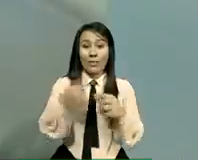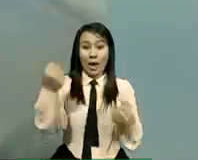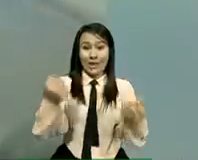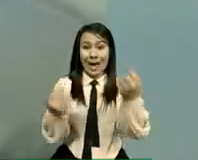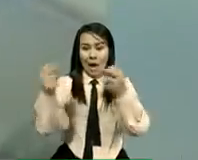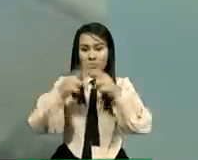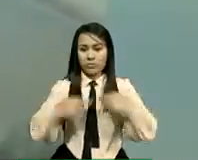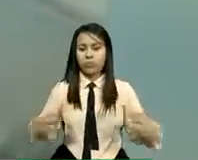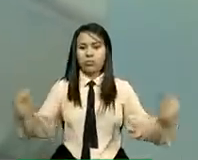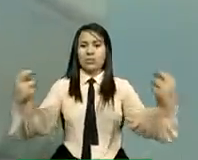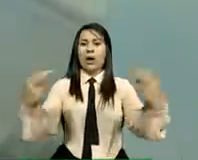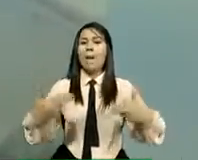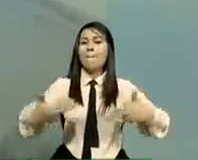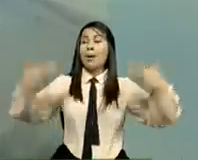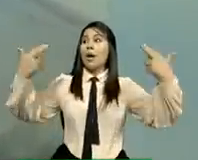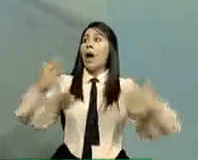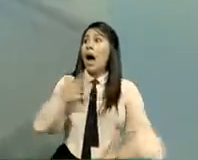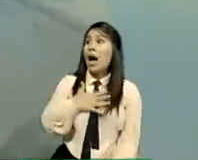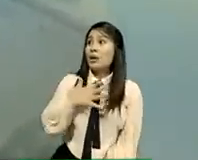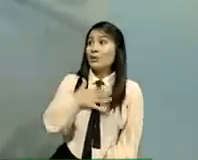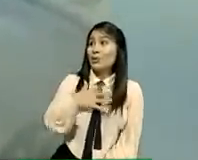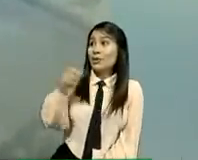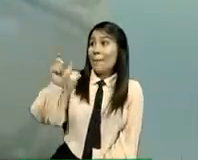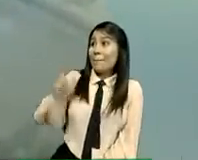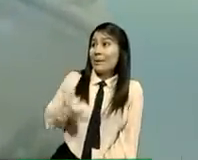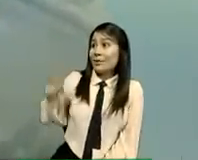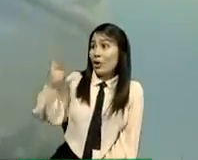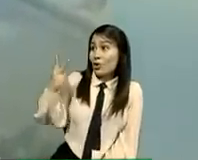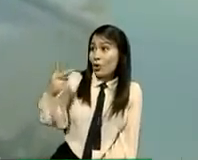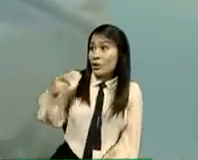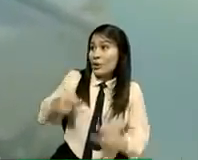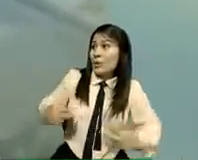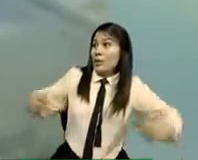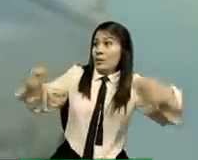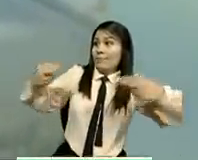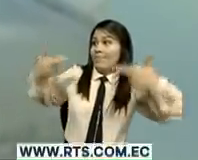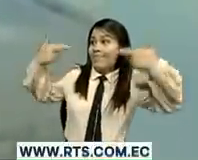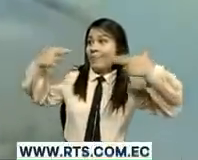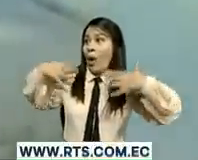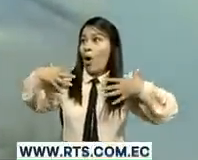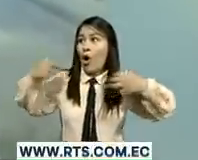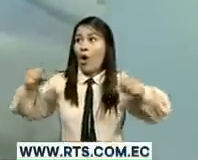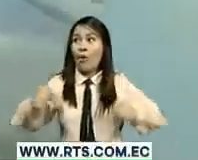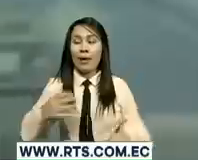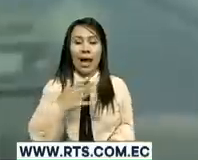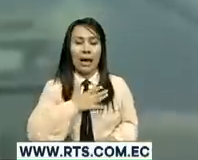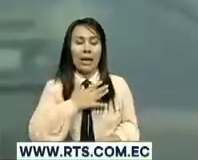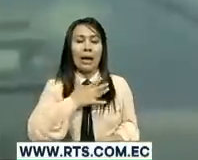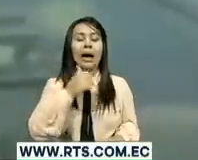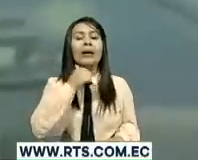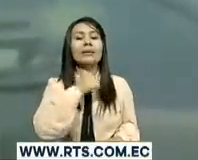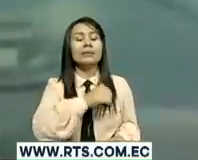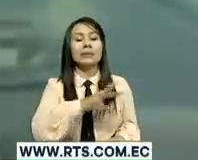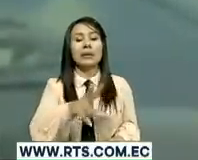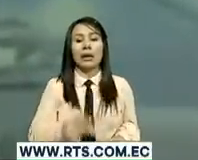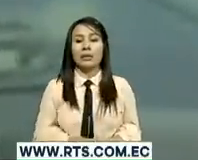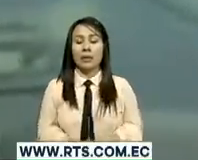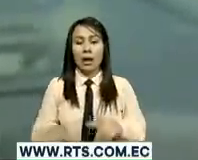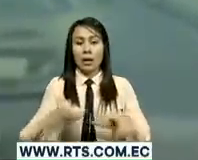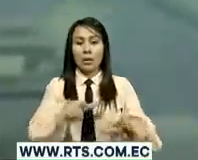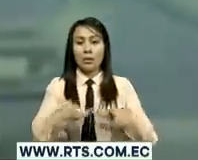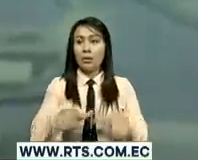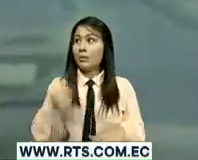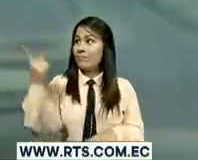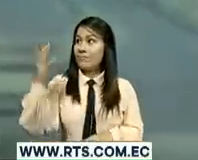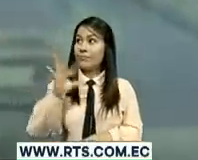Dejaron el romance debido a un susto cuando dos sujetos se bajan de un auto y los asaltan. Ocurrió en la Ciudadela